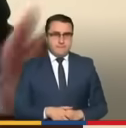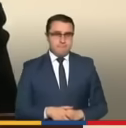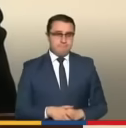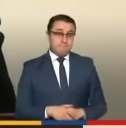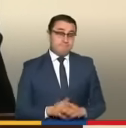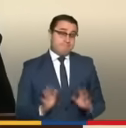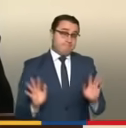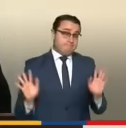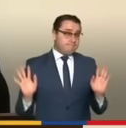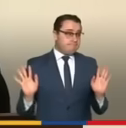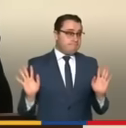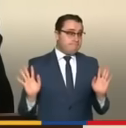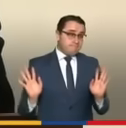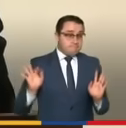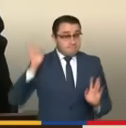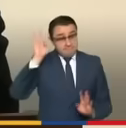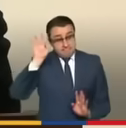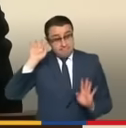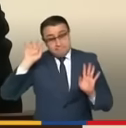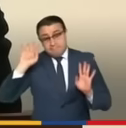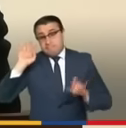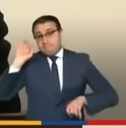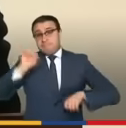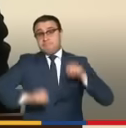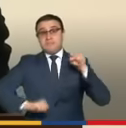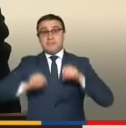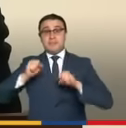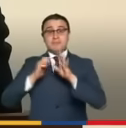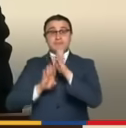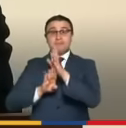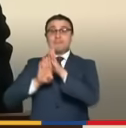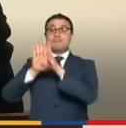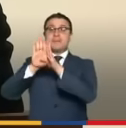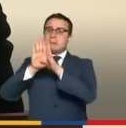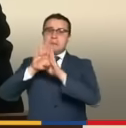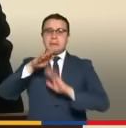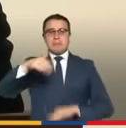Quizás tendríamos que decir que hemos retrocedido en otros temas.